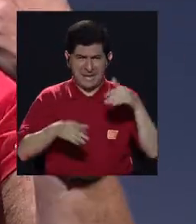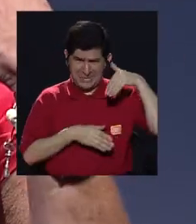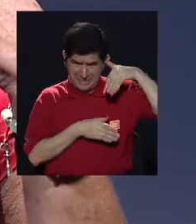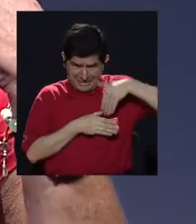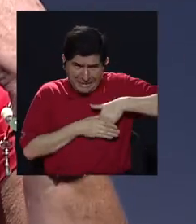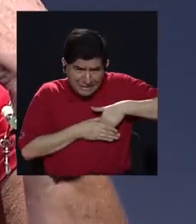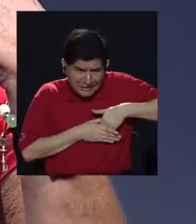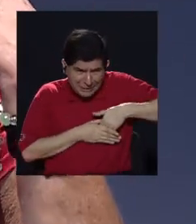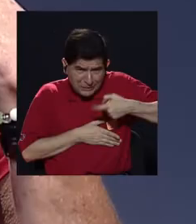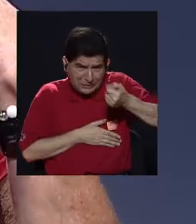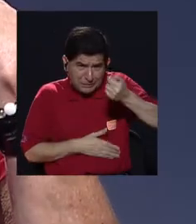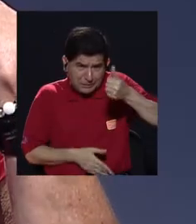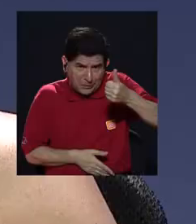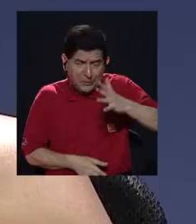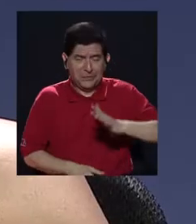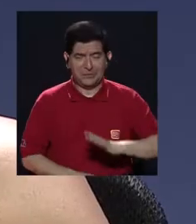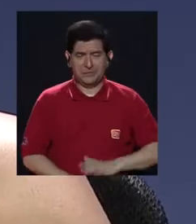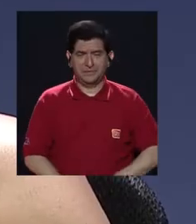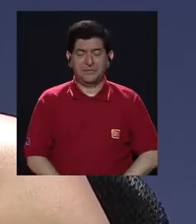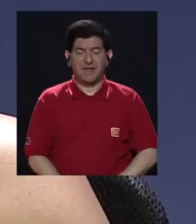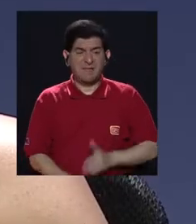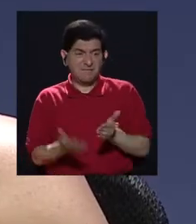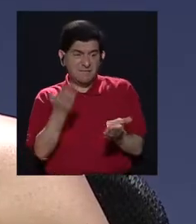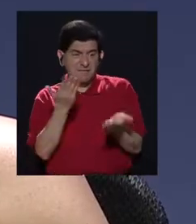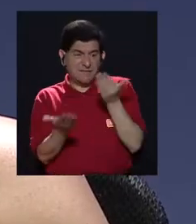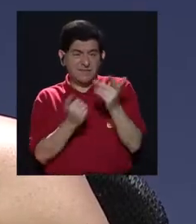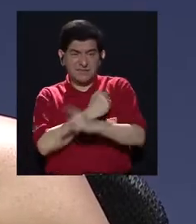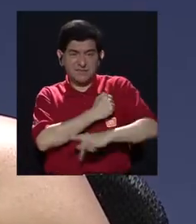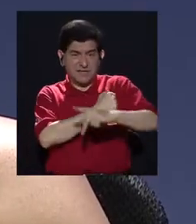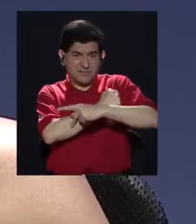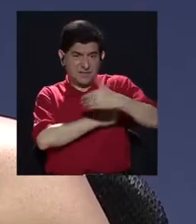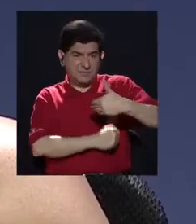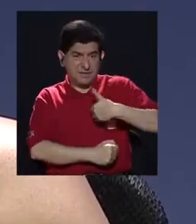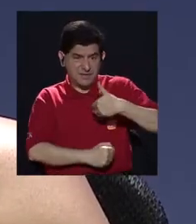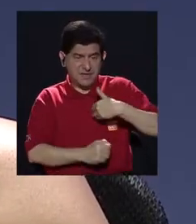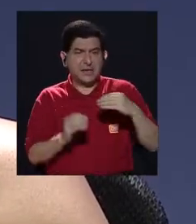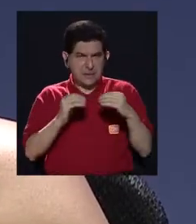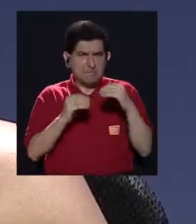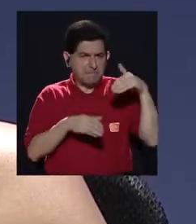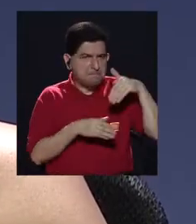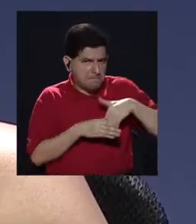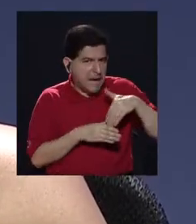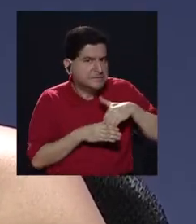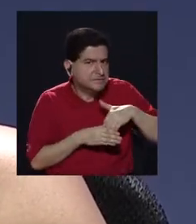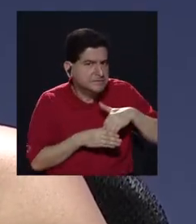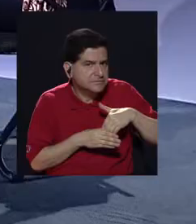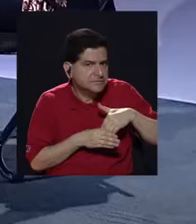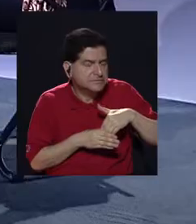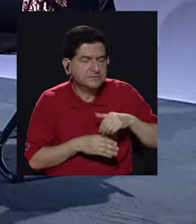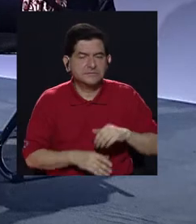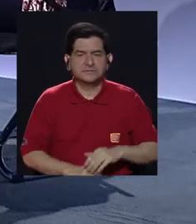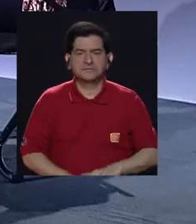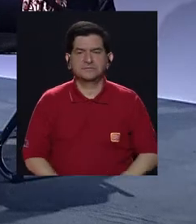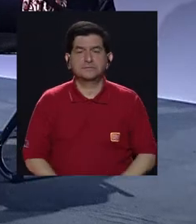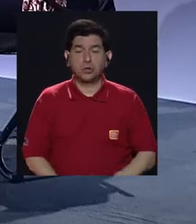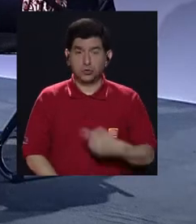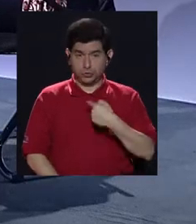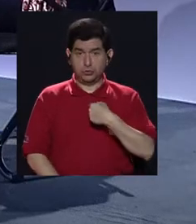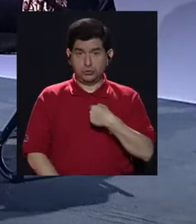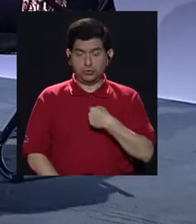interiorizada o tal vez nuestro país la tenemos más interiorizada o sea